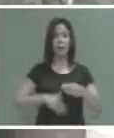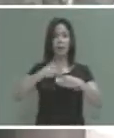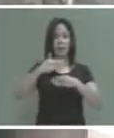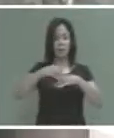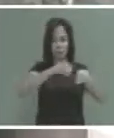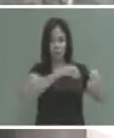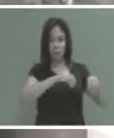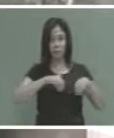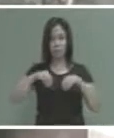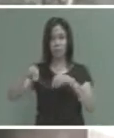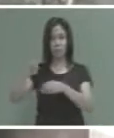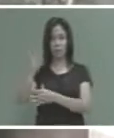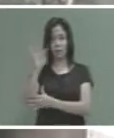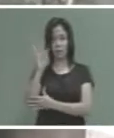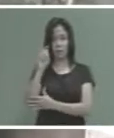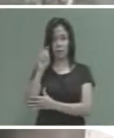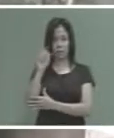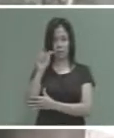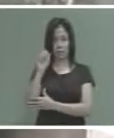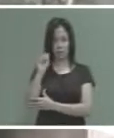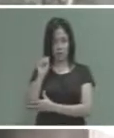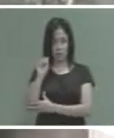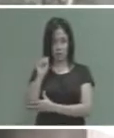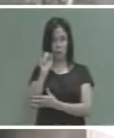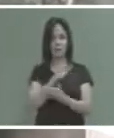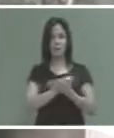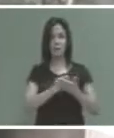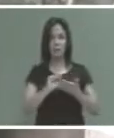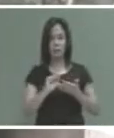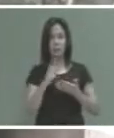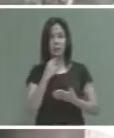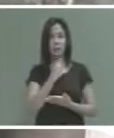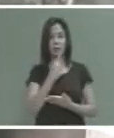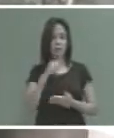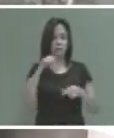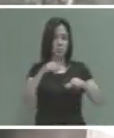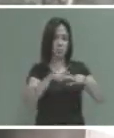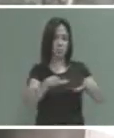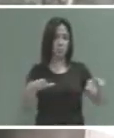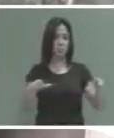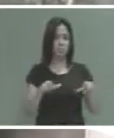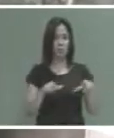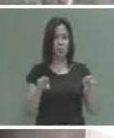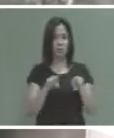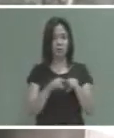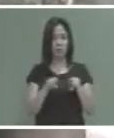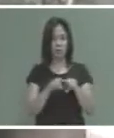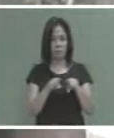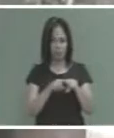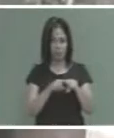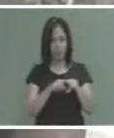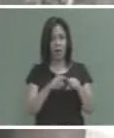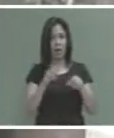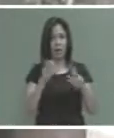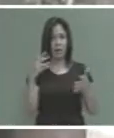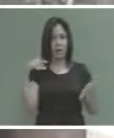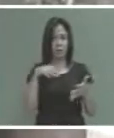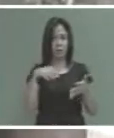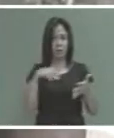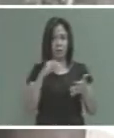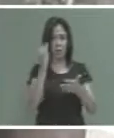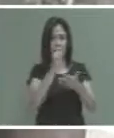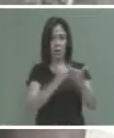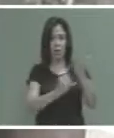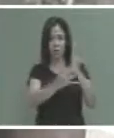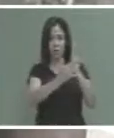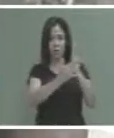a Texas, ingreso a Coot County College, que en Gainesville, Texas, ahí también incursioné en el dibujo técnico y el